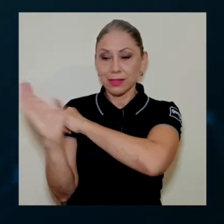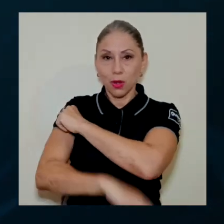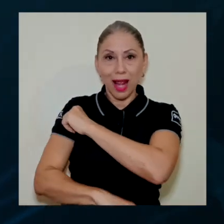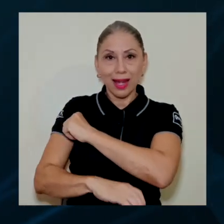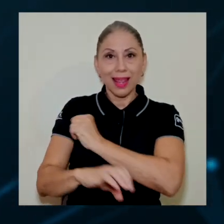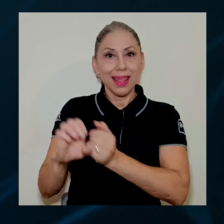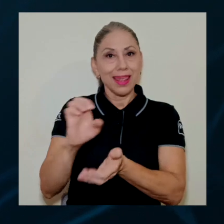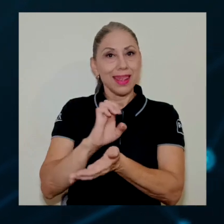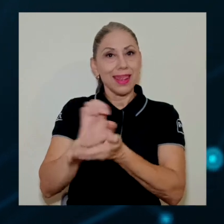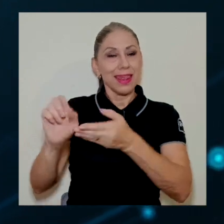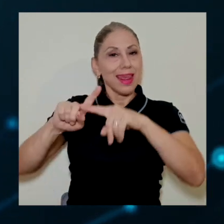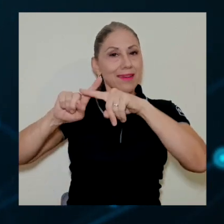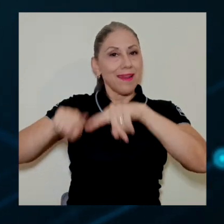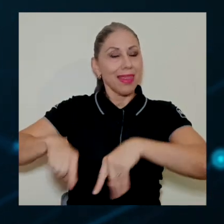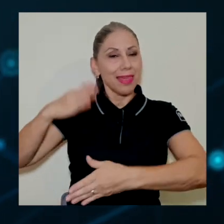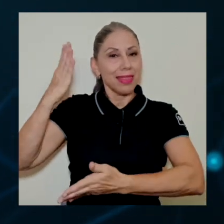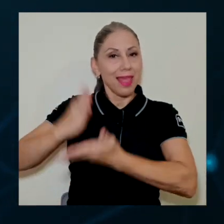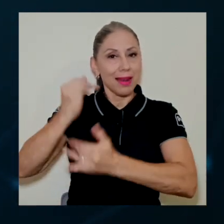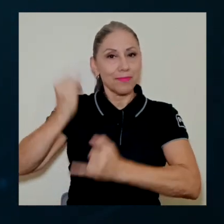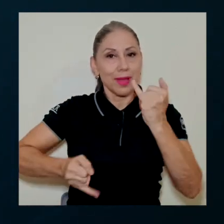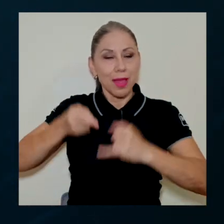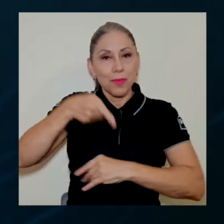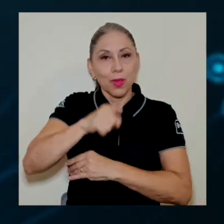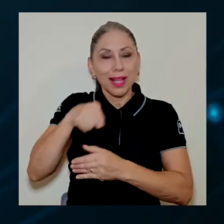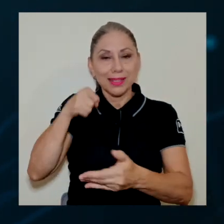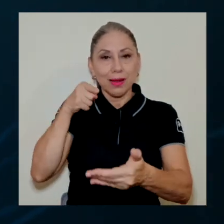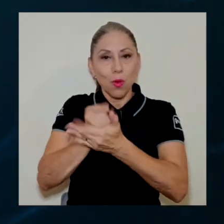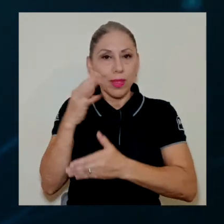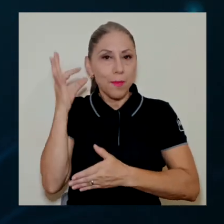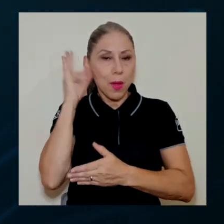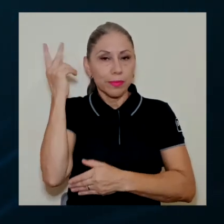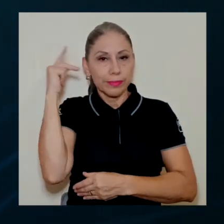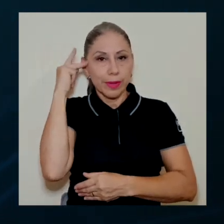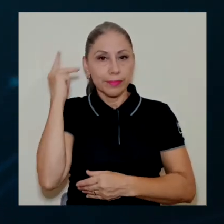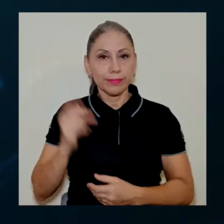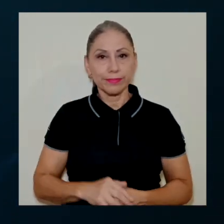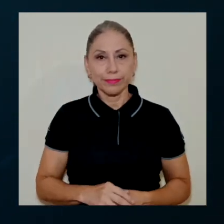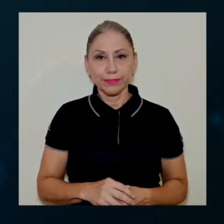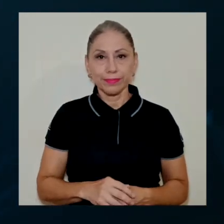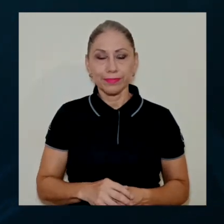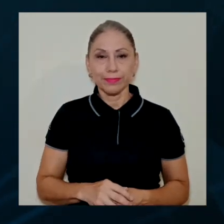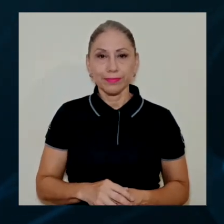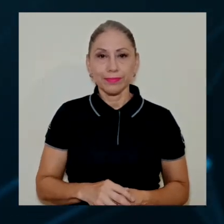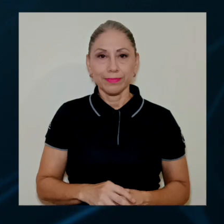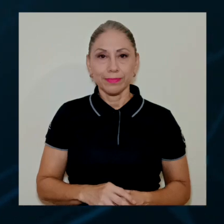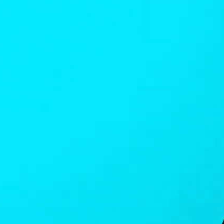sancionar y erradicar la violencia contra las mujeres en la política.